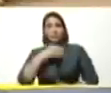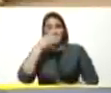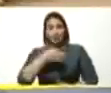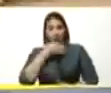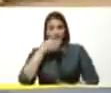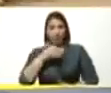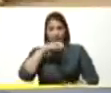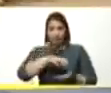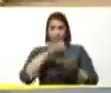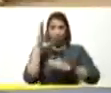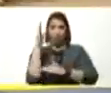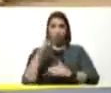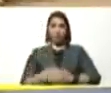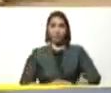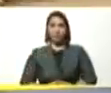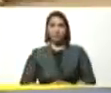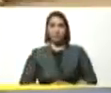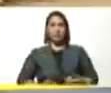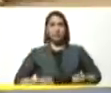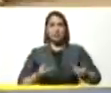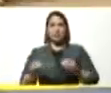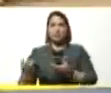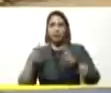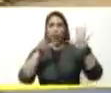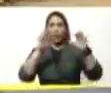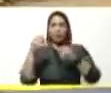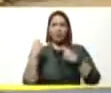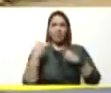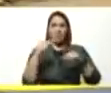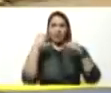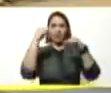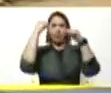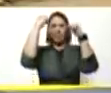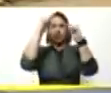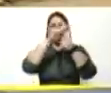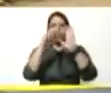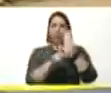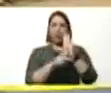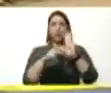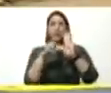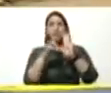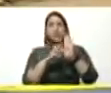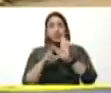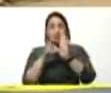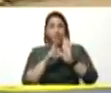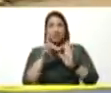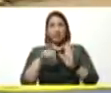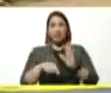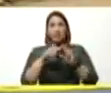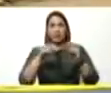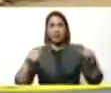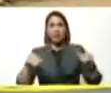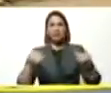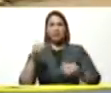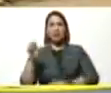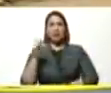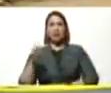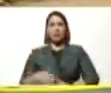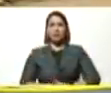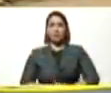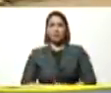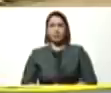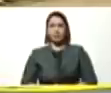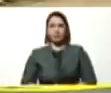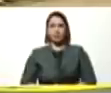Lara, bueno, se entregaron 80 apartamentos en el parque residencial Terrazas del Este.